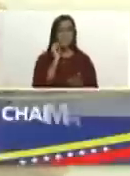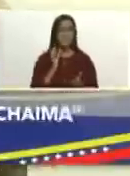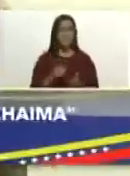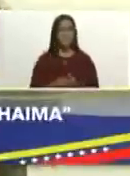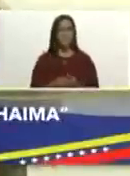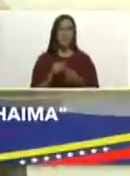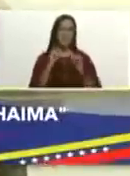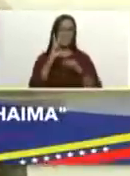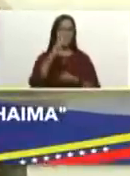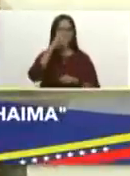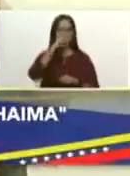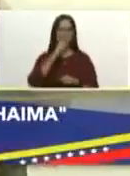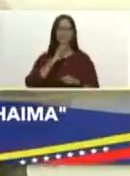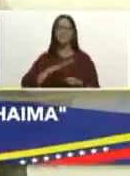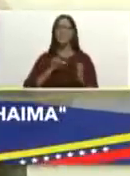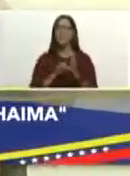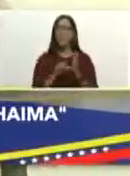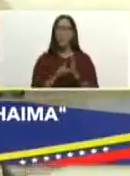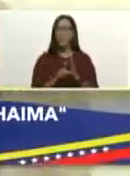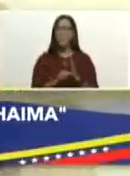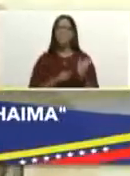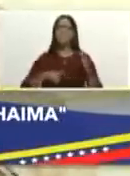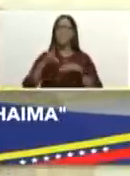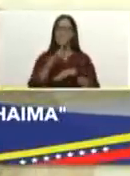Hace 3 años estaba ¿dónde? En el liceo todavía.